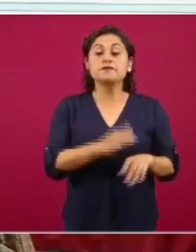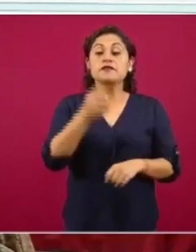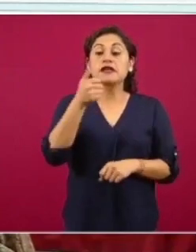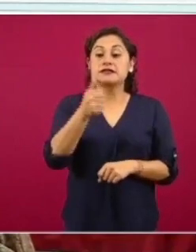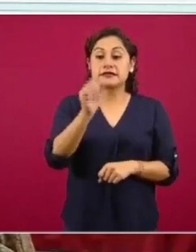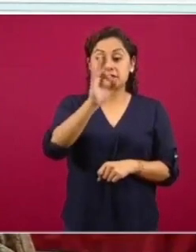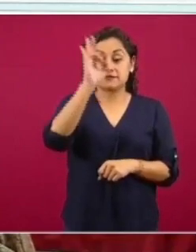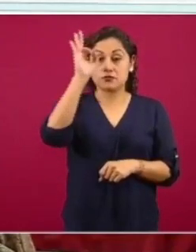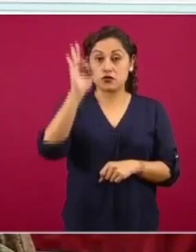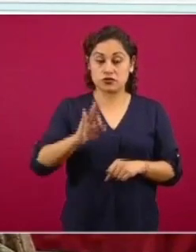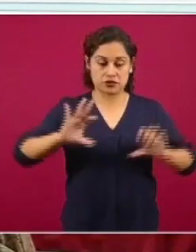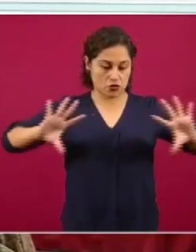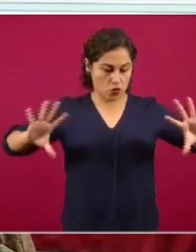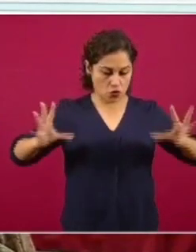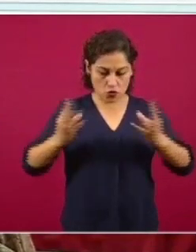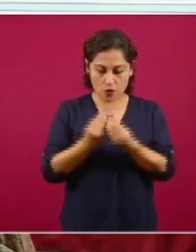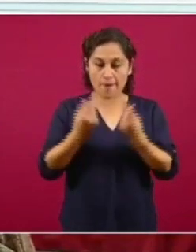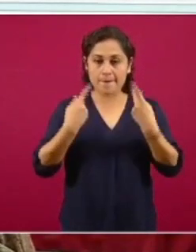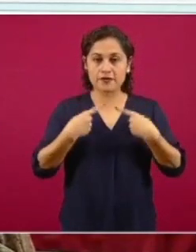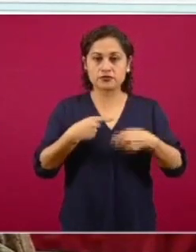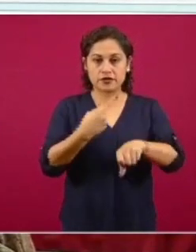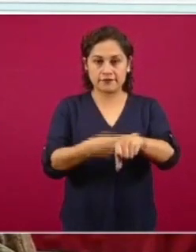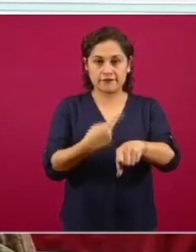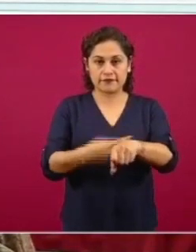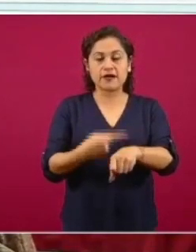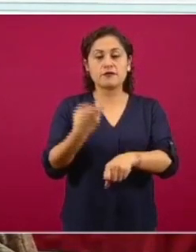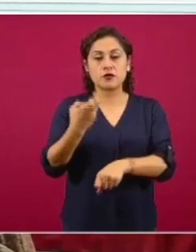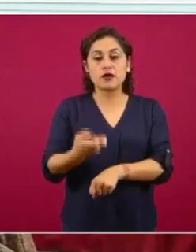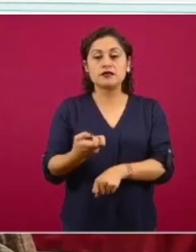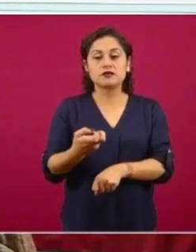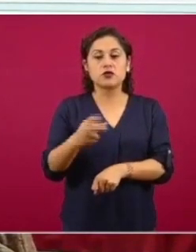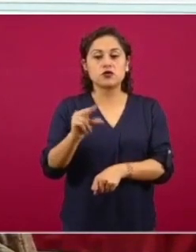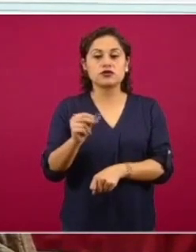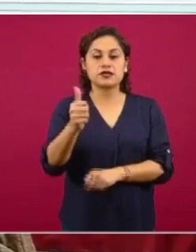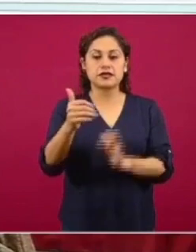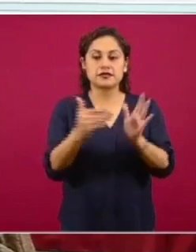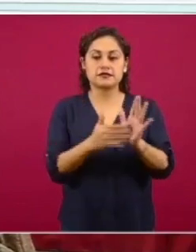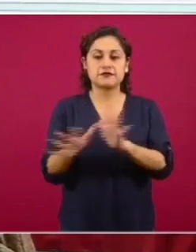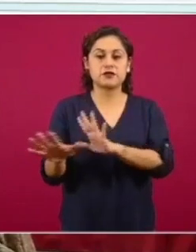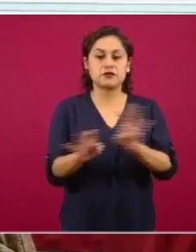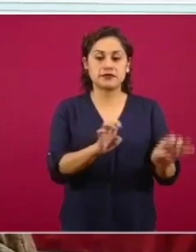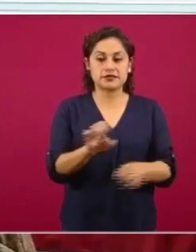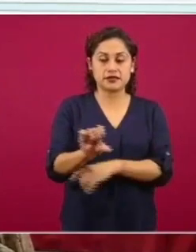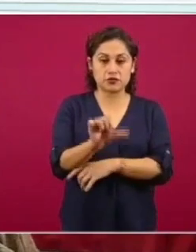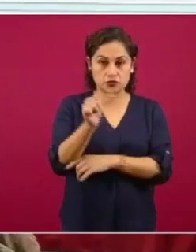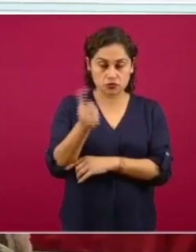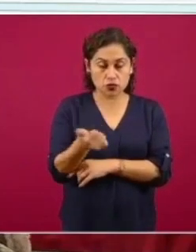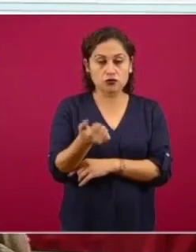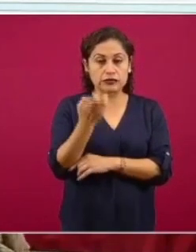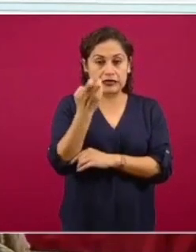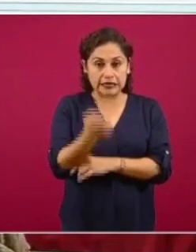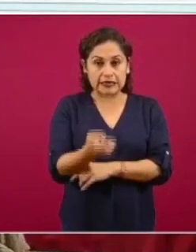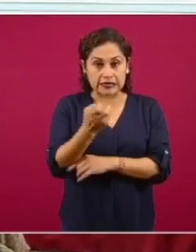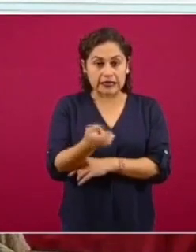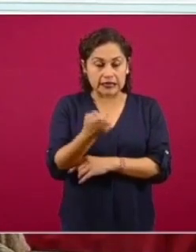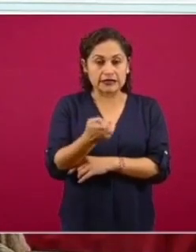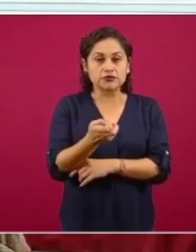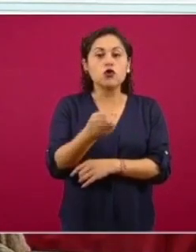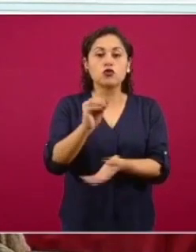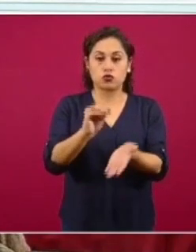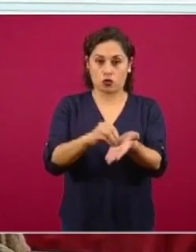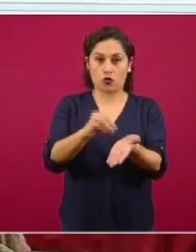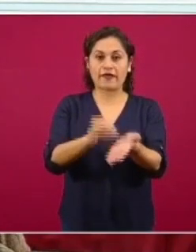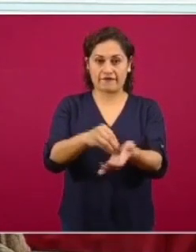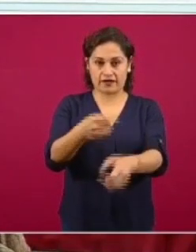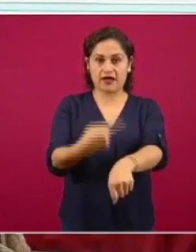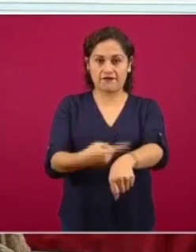los casos, tenemos 6% de ellos, 86.911, que los podemos considerar como casos activos.